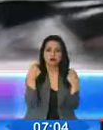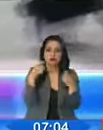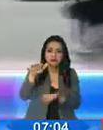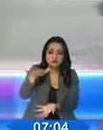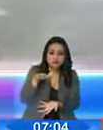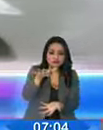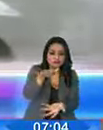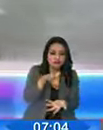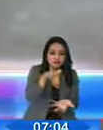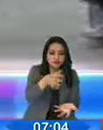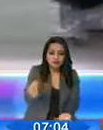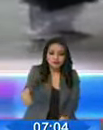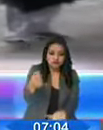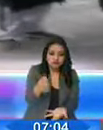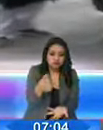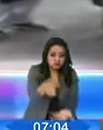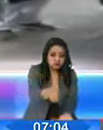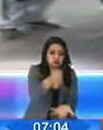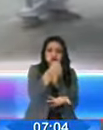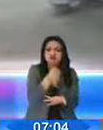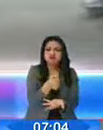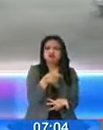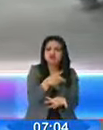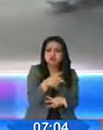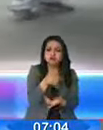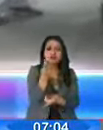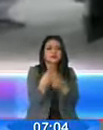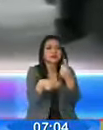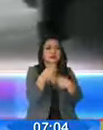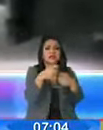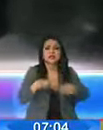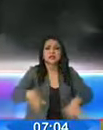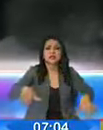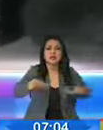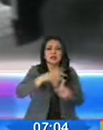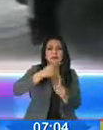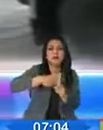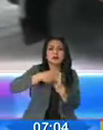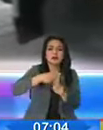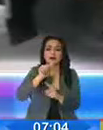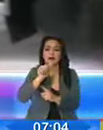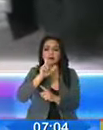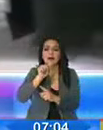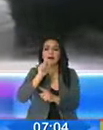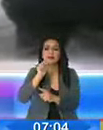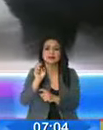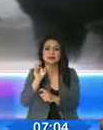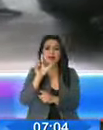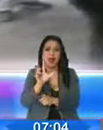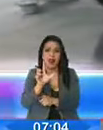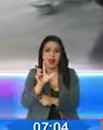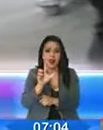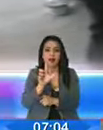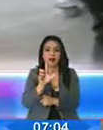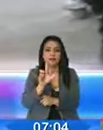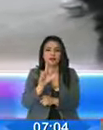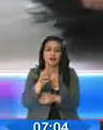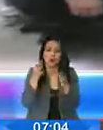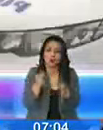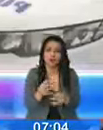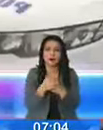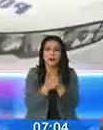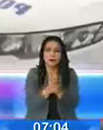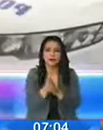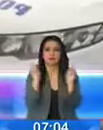galones. Aparentemente buscaba llegar hasta el mercado del Arenal para desde ahí distribuir, aprovechando las festividades.